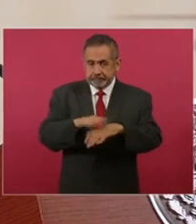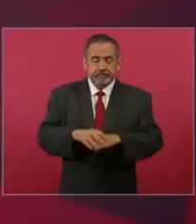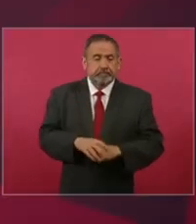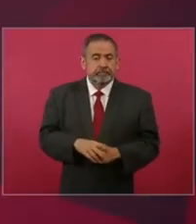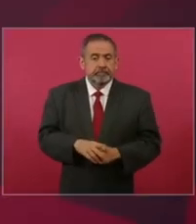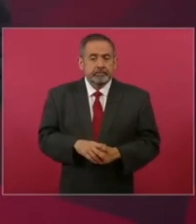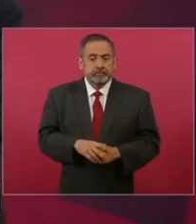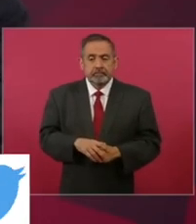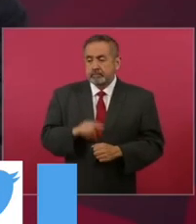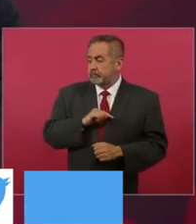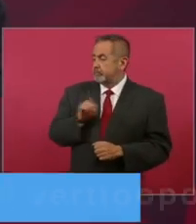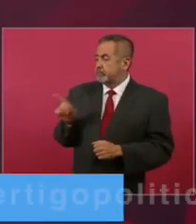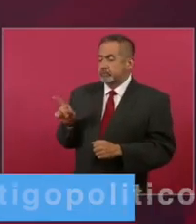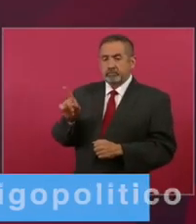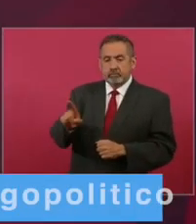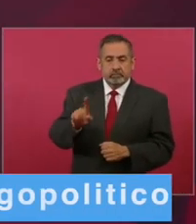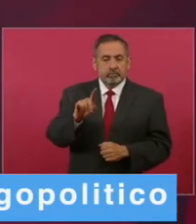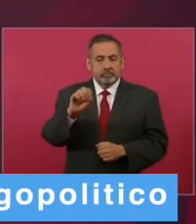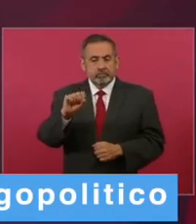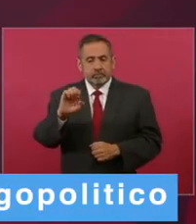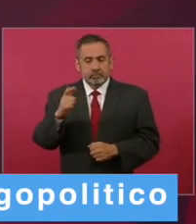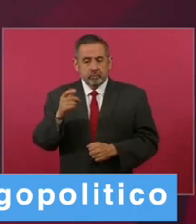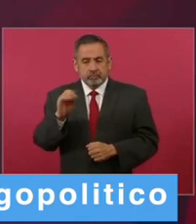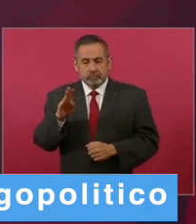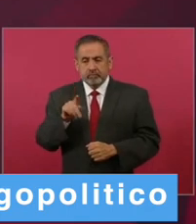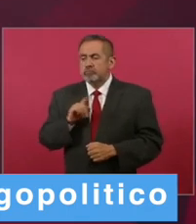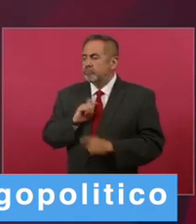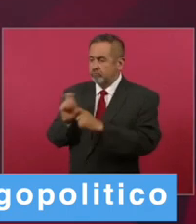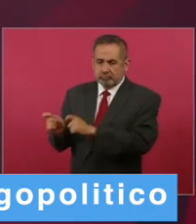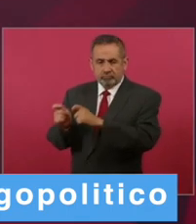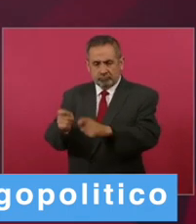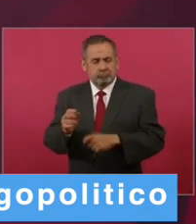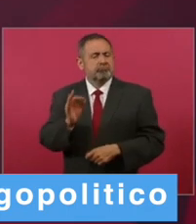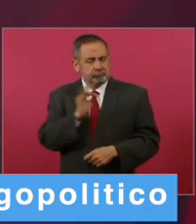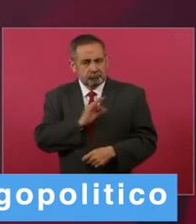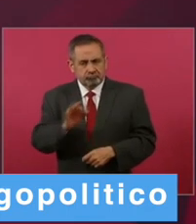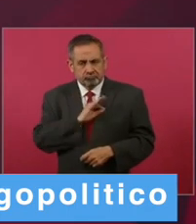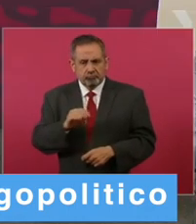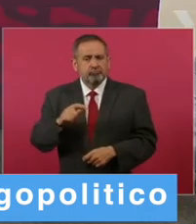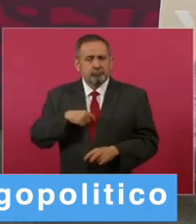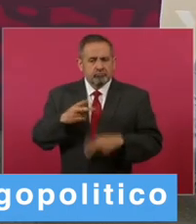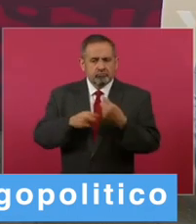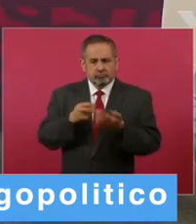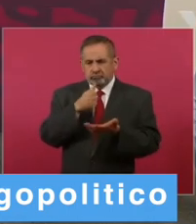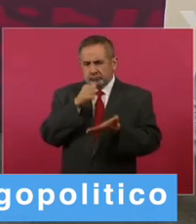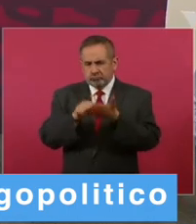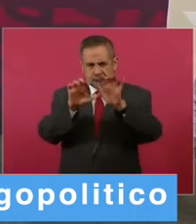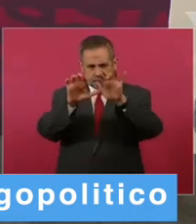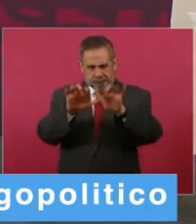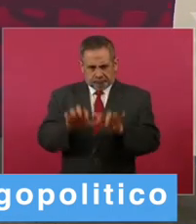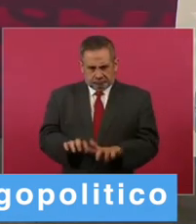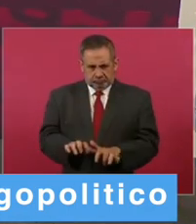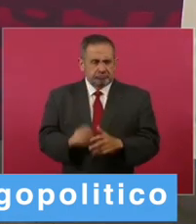El presidente López Obrador informa que su gobierno invierte 120 mil millones de dólares en modernizar 20 plantas hidroeléctricas